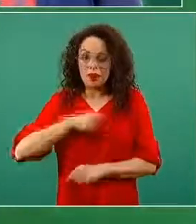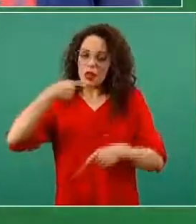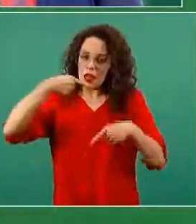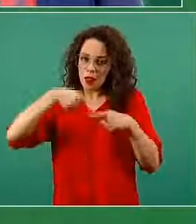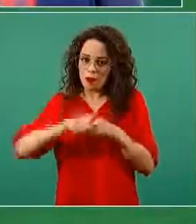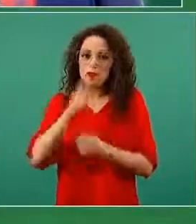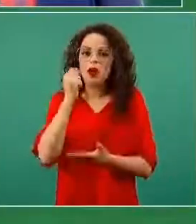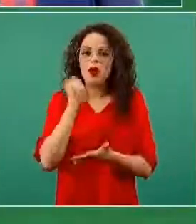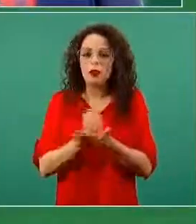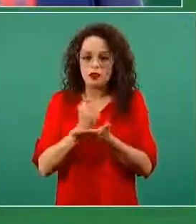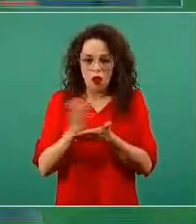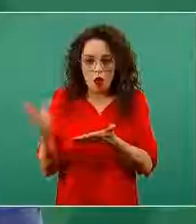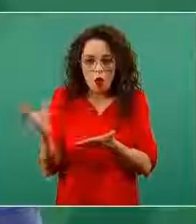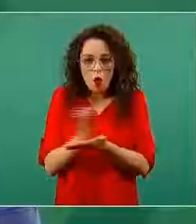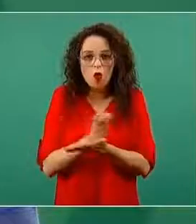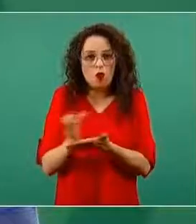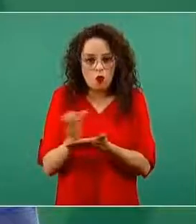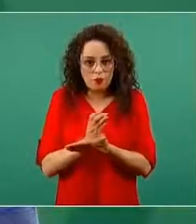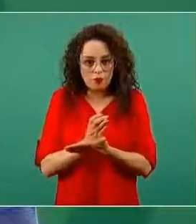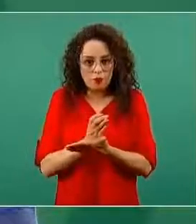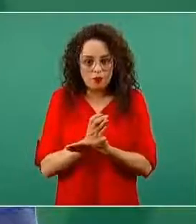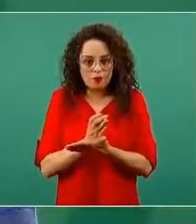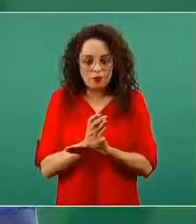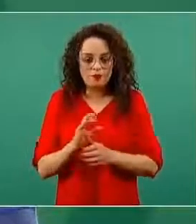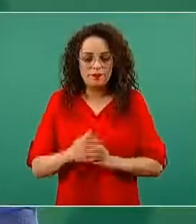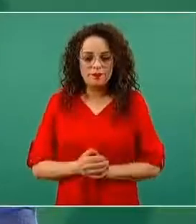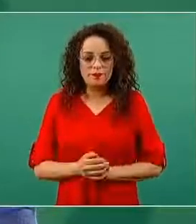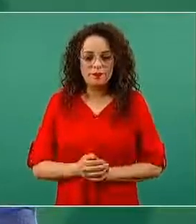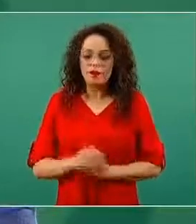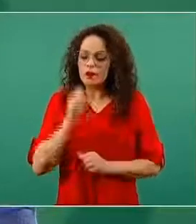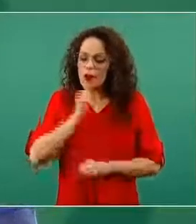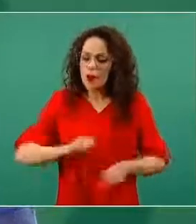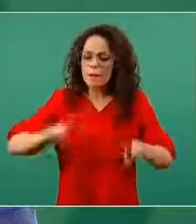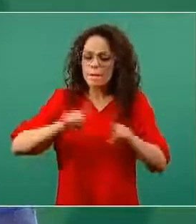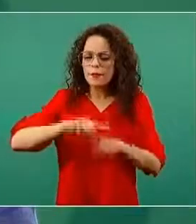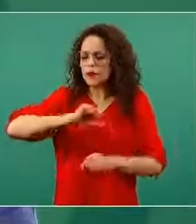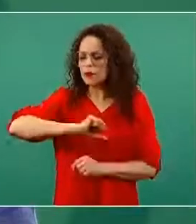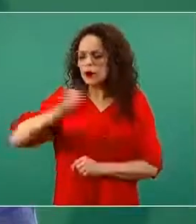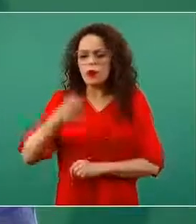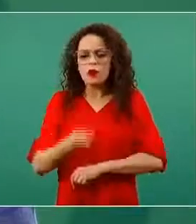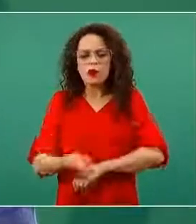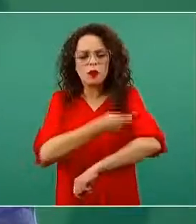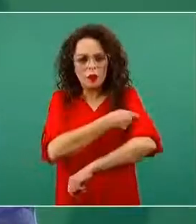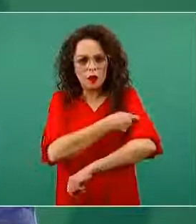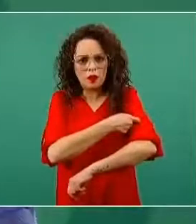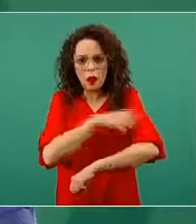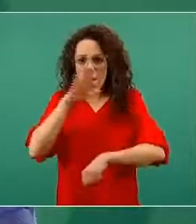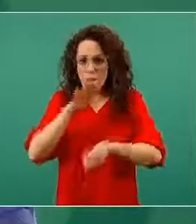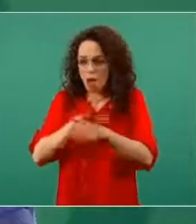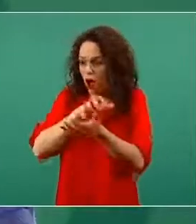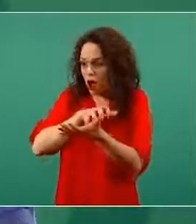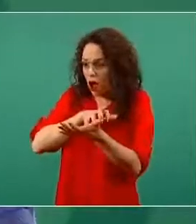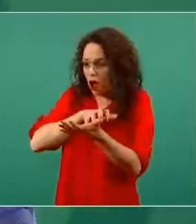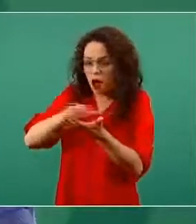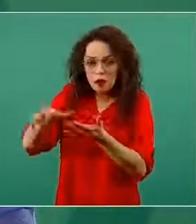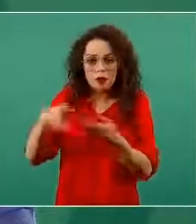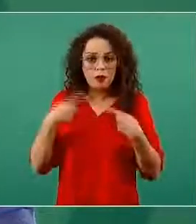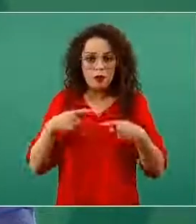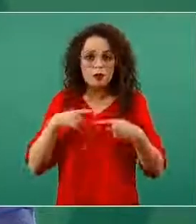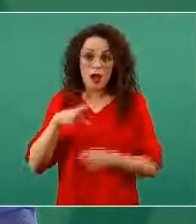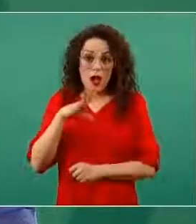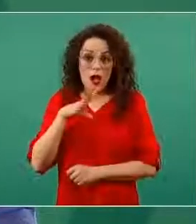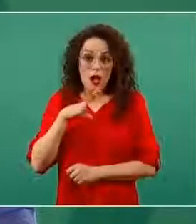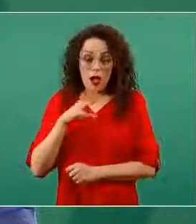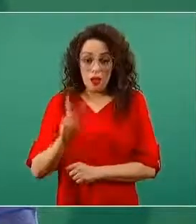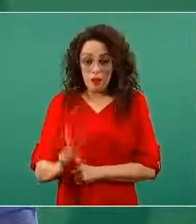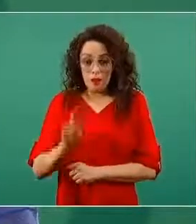tratamiento. Al igual que con otras vacunas, la mayoría de las vacunas en las personas que viven con